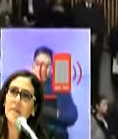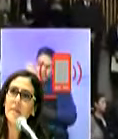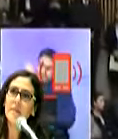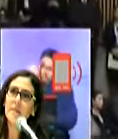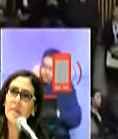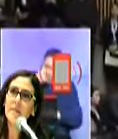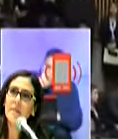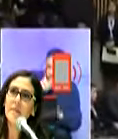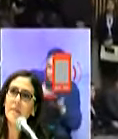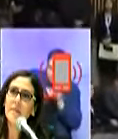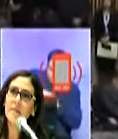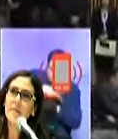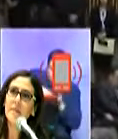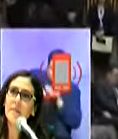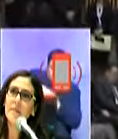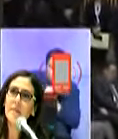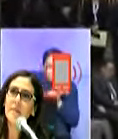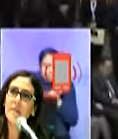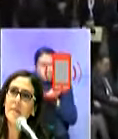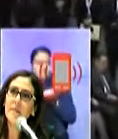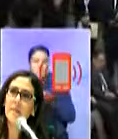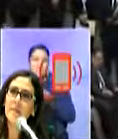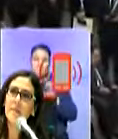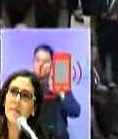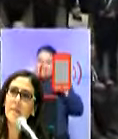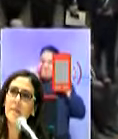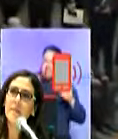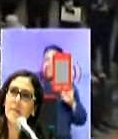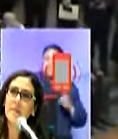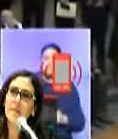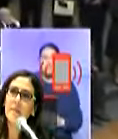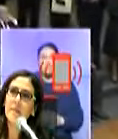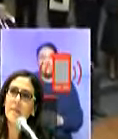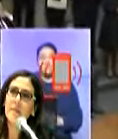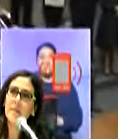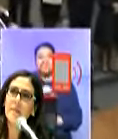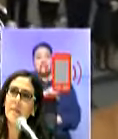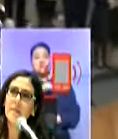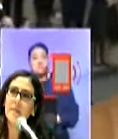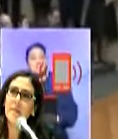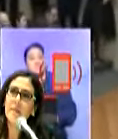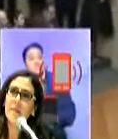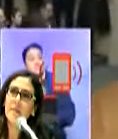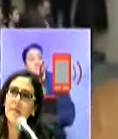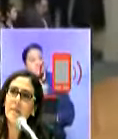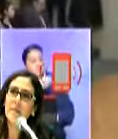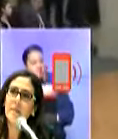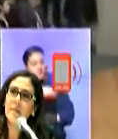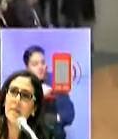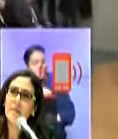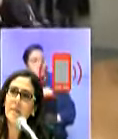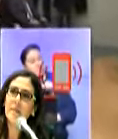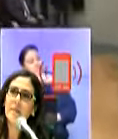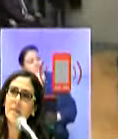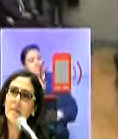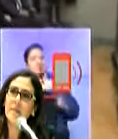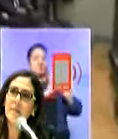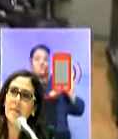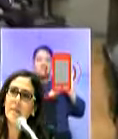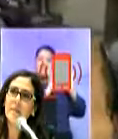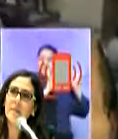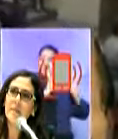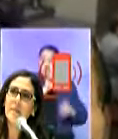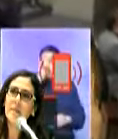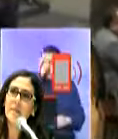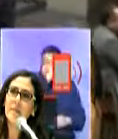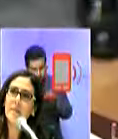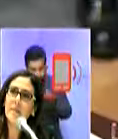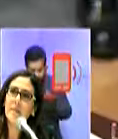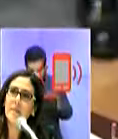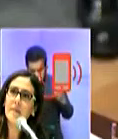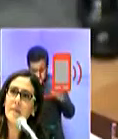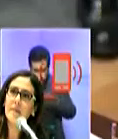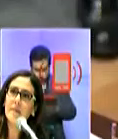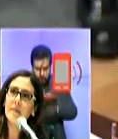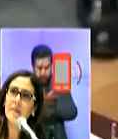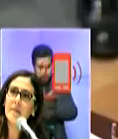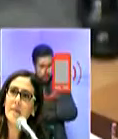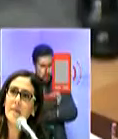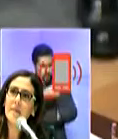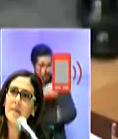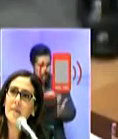fiscalización de esos procesos que se calificaron como inéditos y que tuvieron que tener una